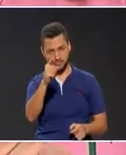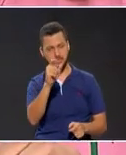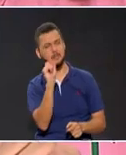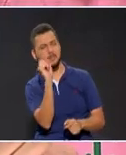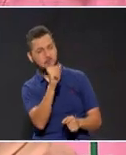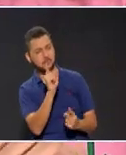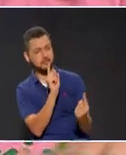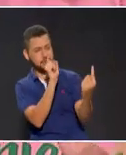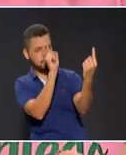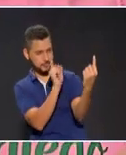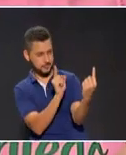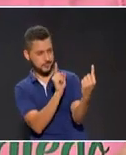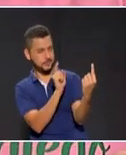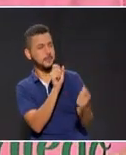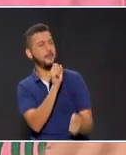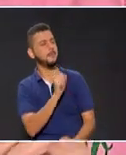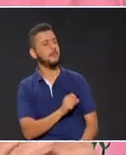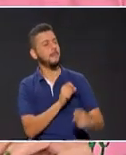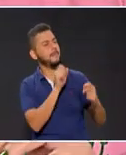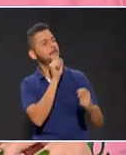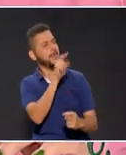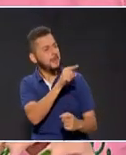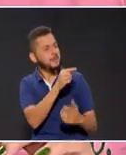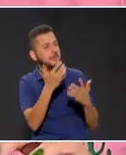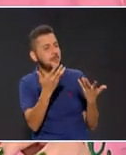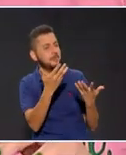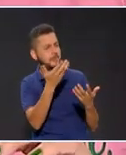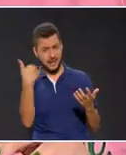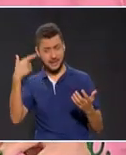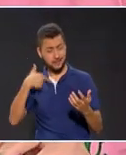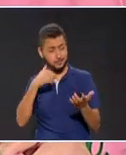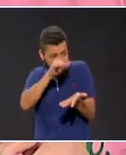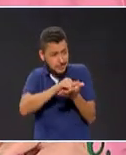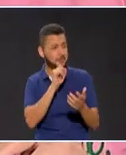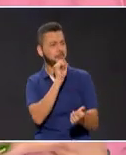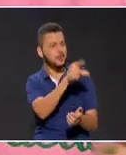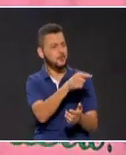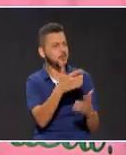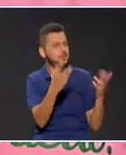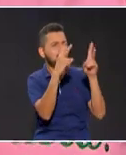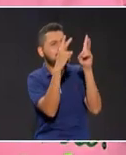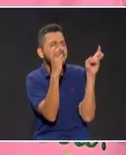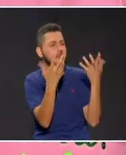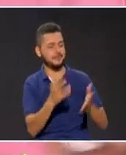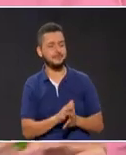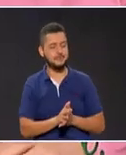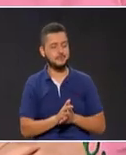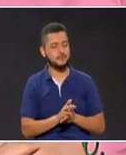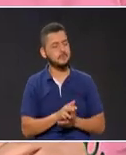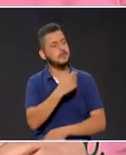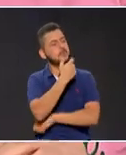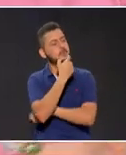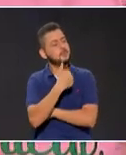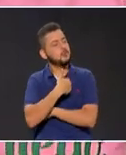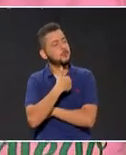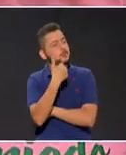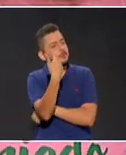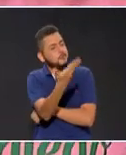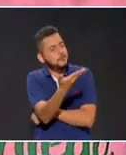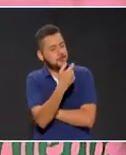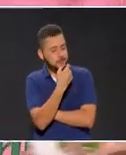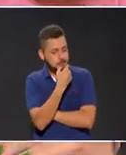Santiago, ya te había hecho pues una pregunta relacionada en... Bueno, ¿cómo es que se van a